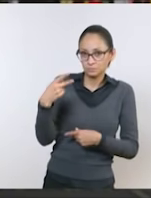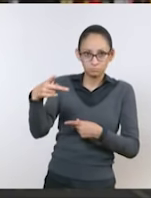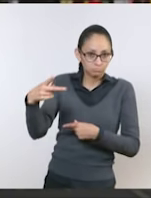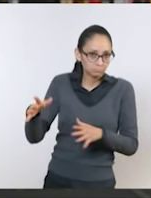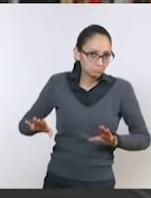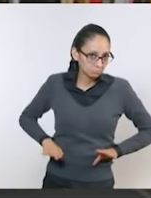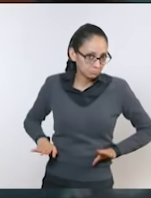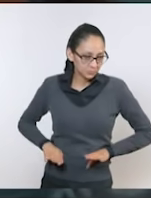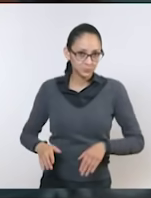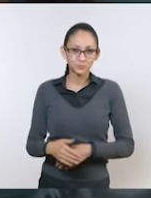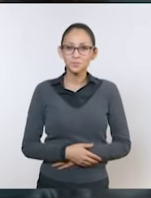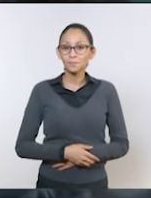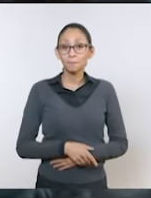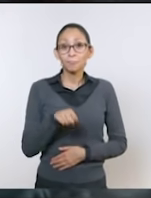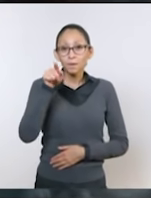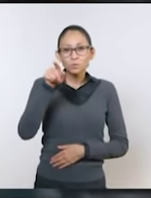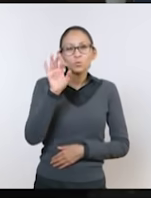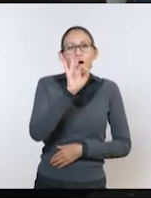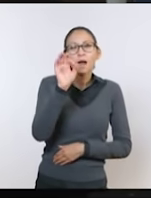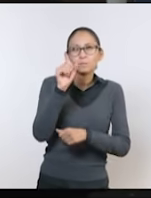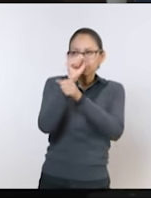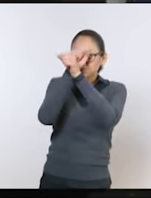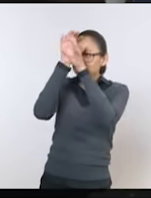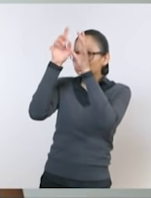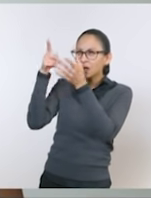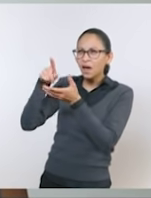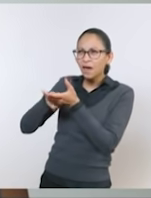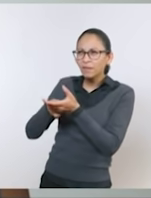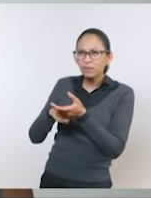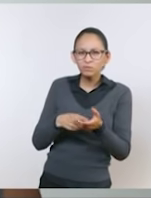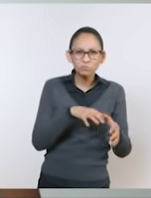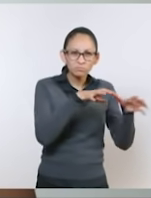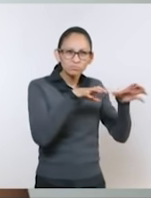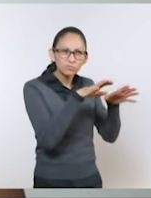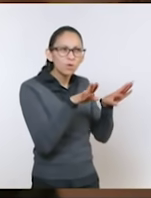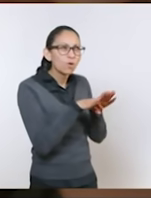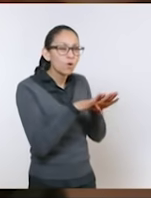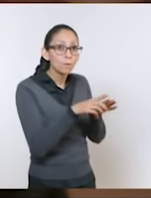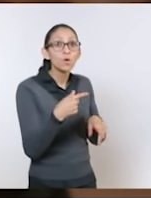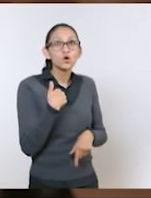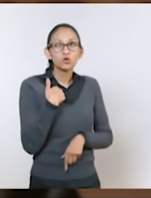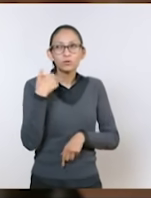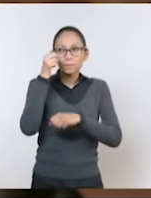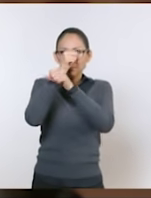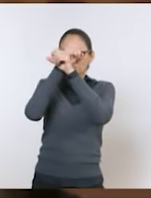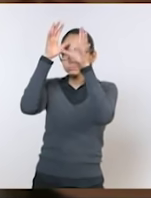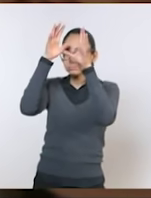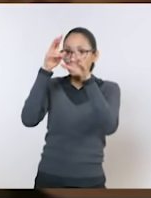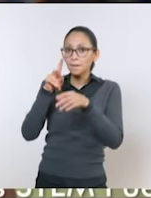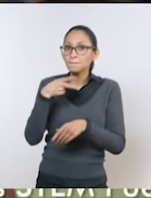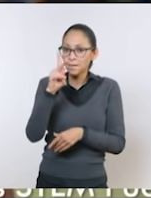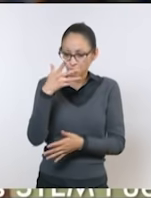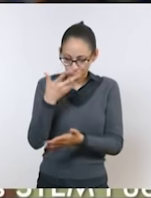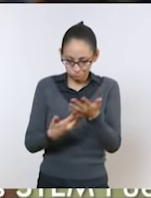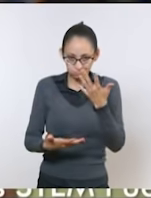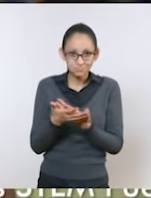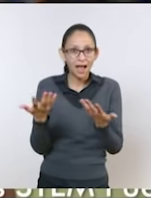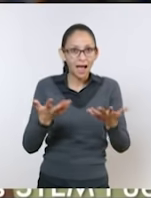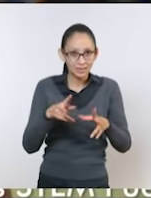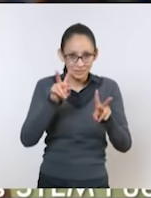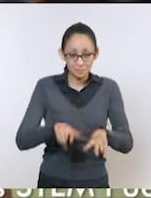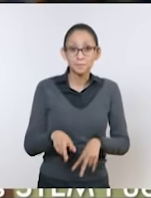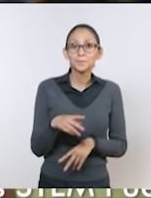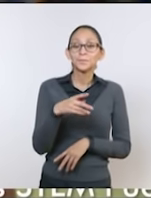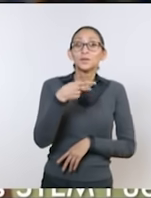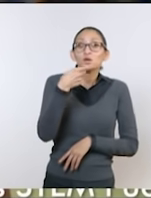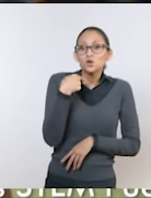necesidades específicas. Lo que tú imaginas que un software debería de hacer, yo lo hago realidad. En la vida encuentra lo